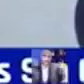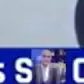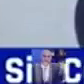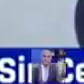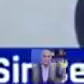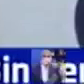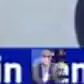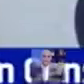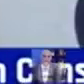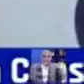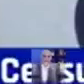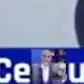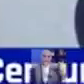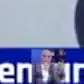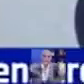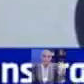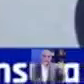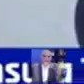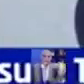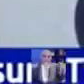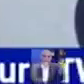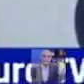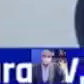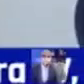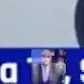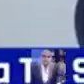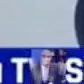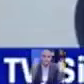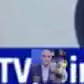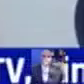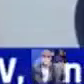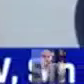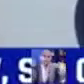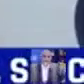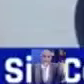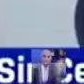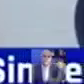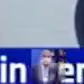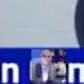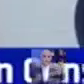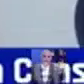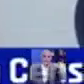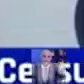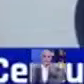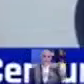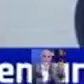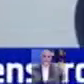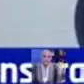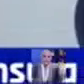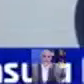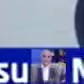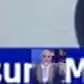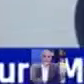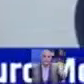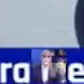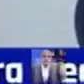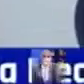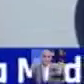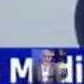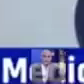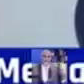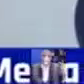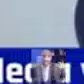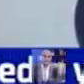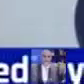a representar un gran avance para la población, pero para la población de a pie, no para esos pequeños